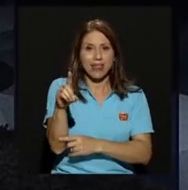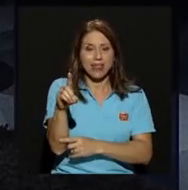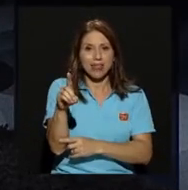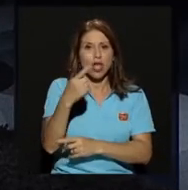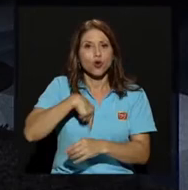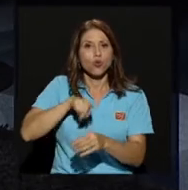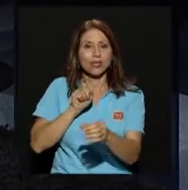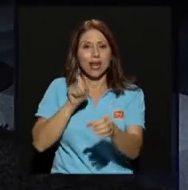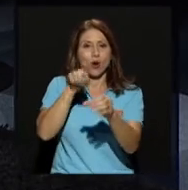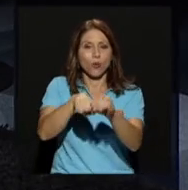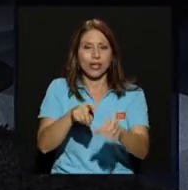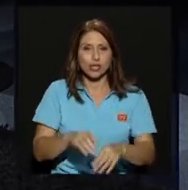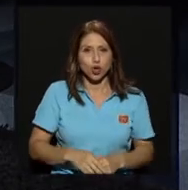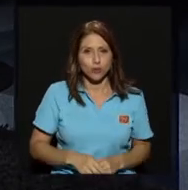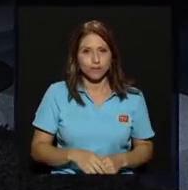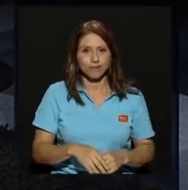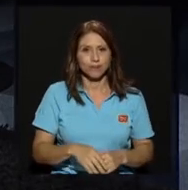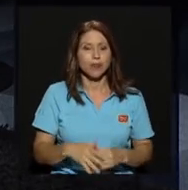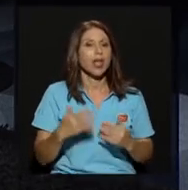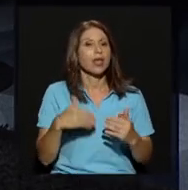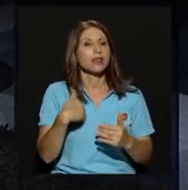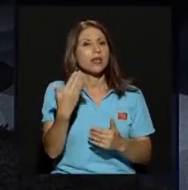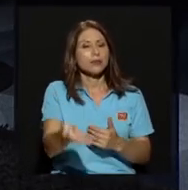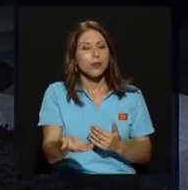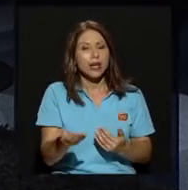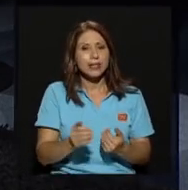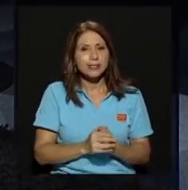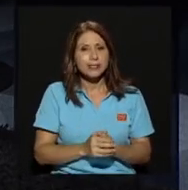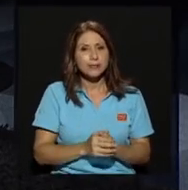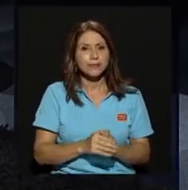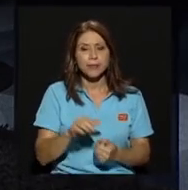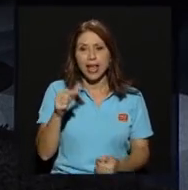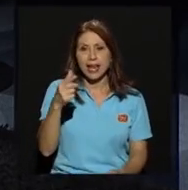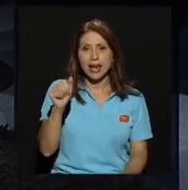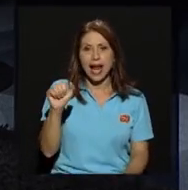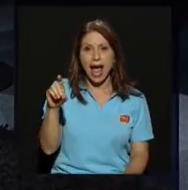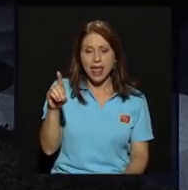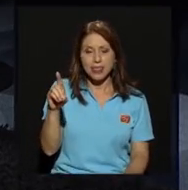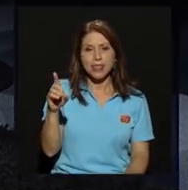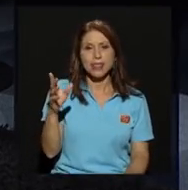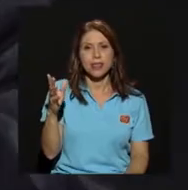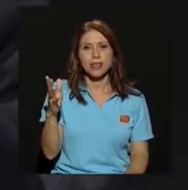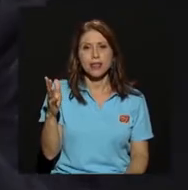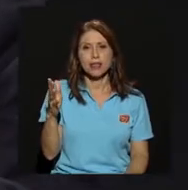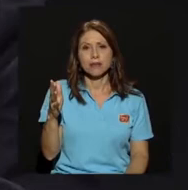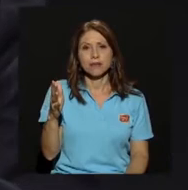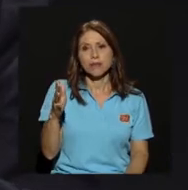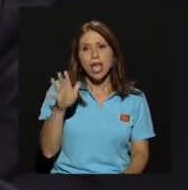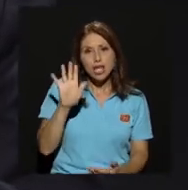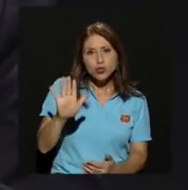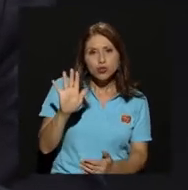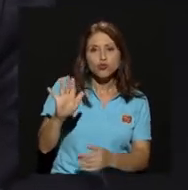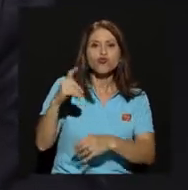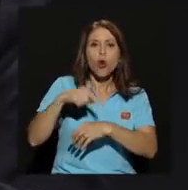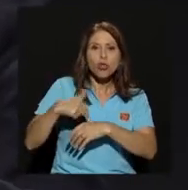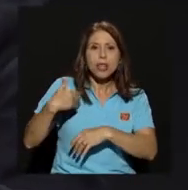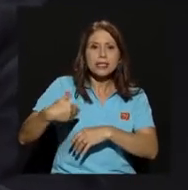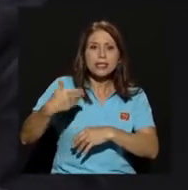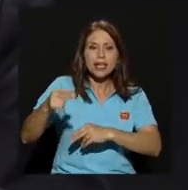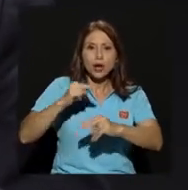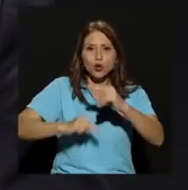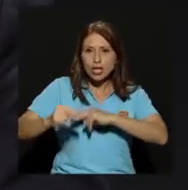incorporación después delgado dentro de sus rondas de negociación